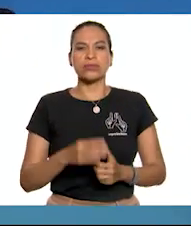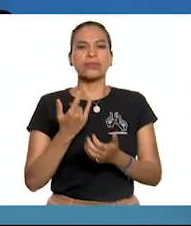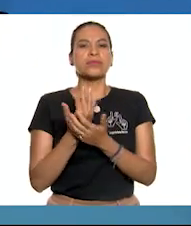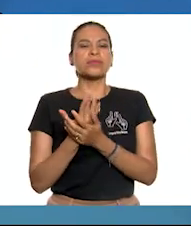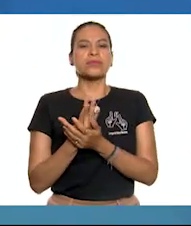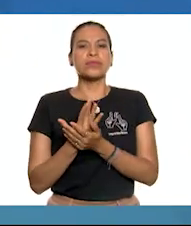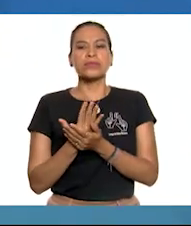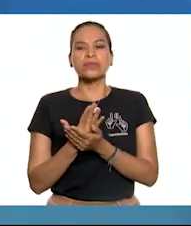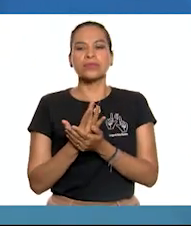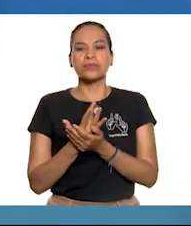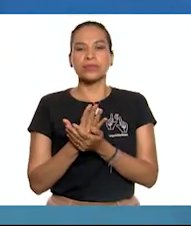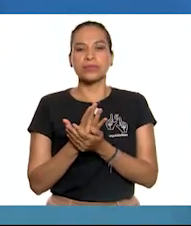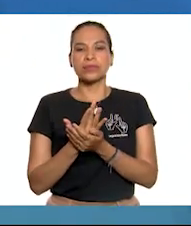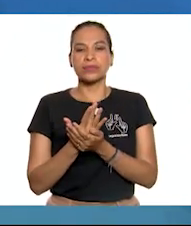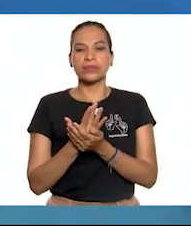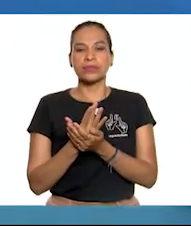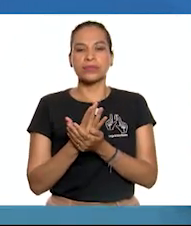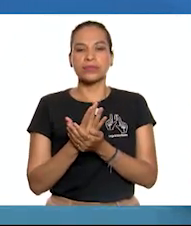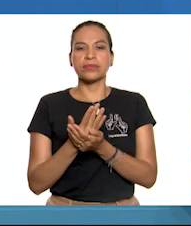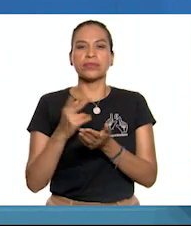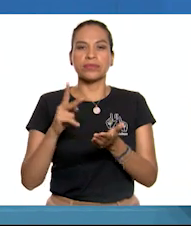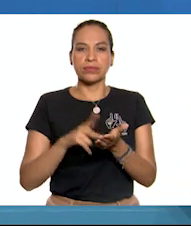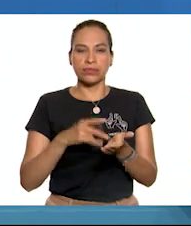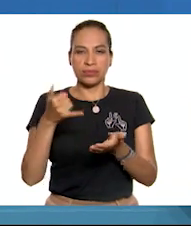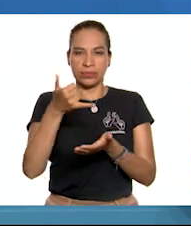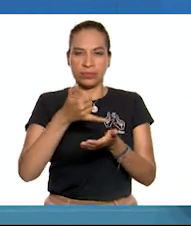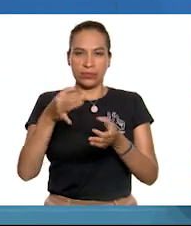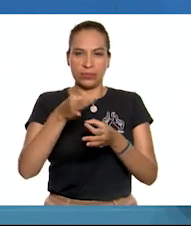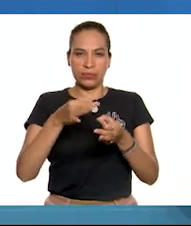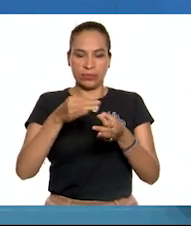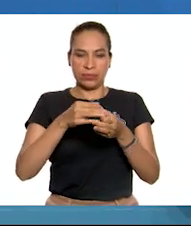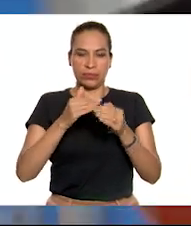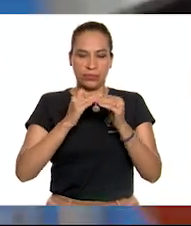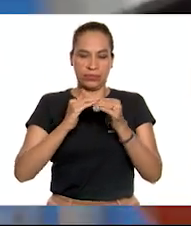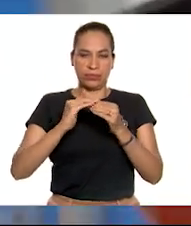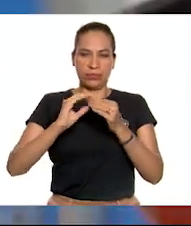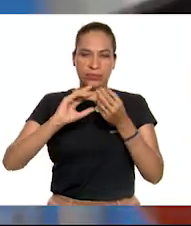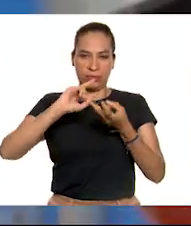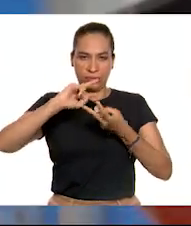esperar a que nuevamente el aceite quede en la parte de arriba.